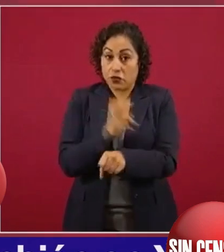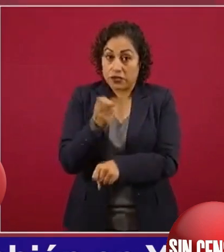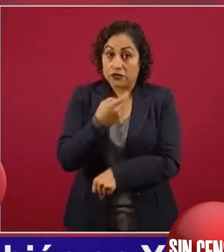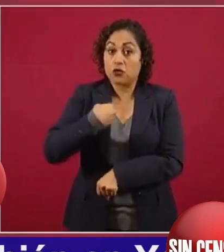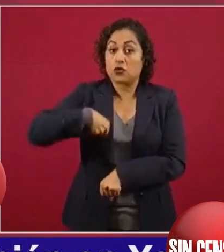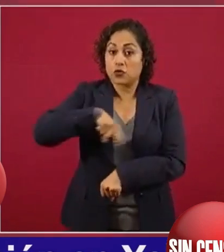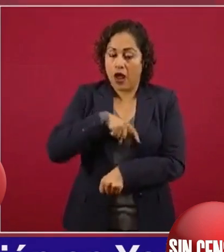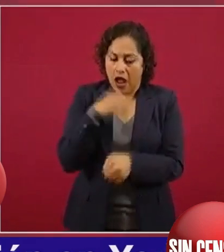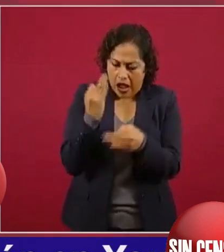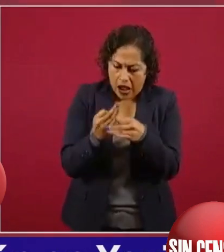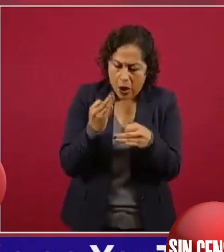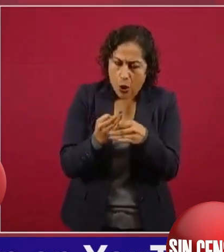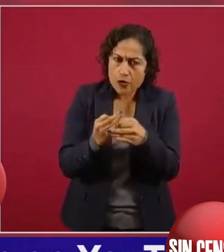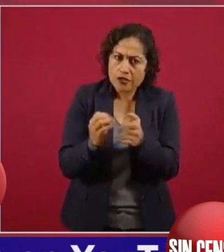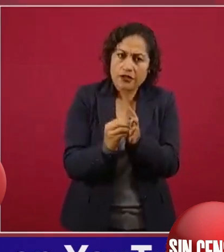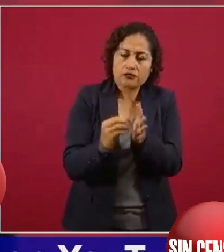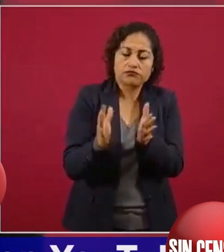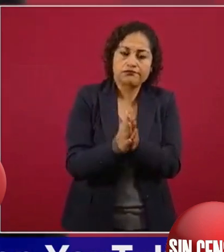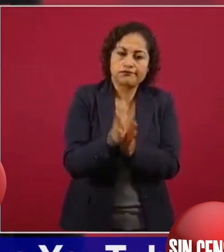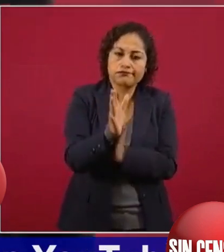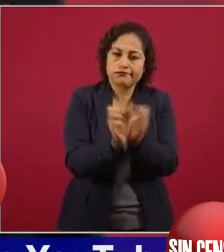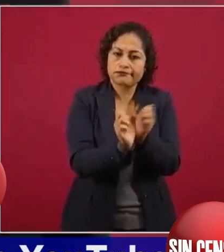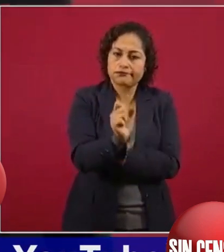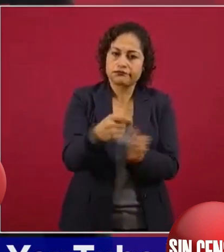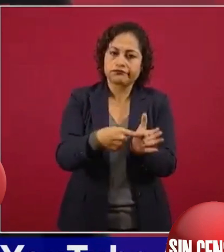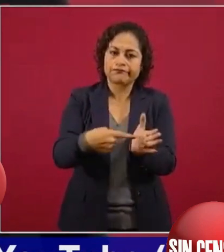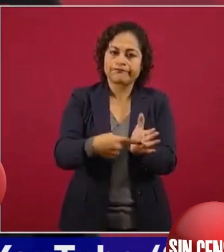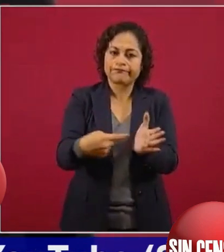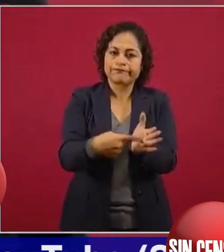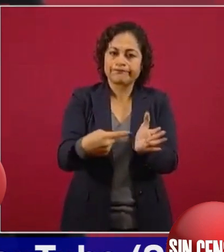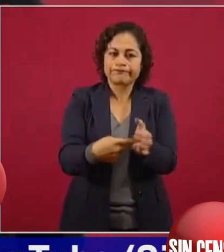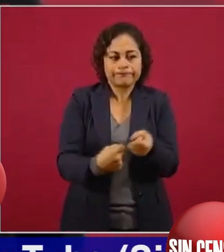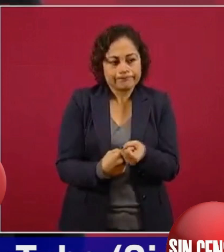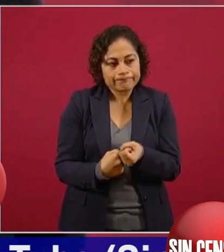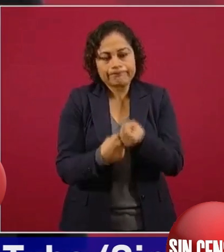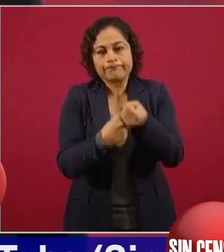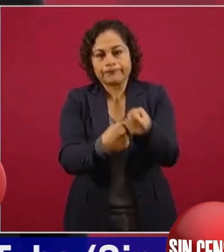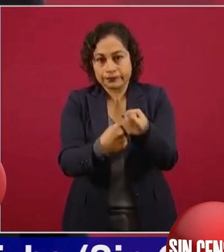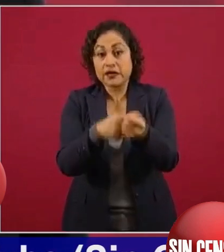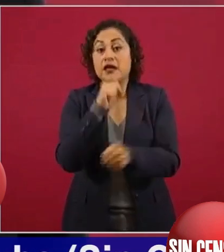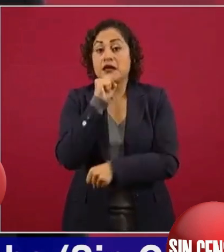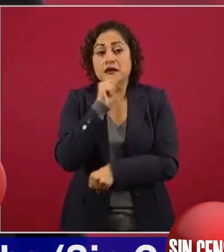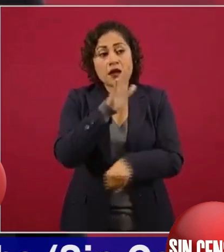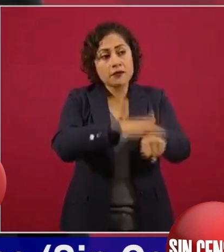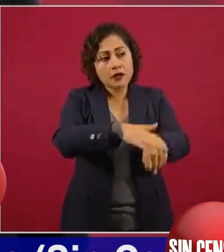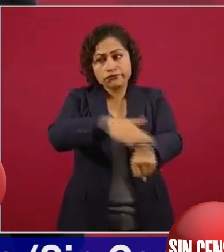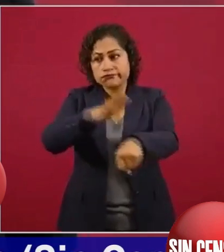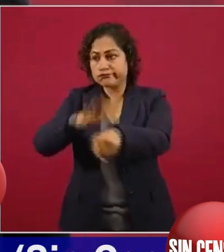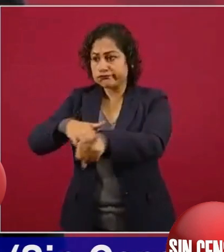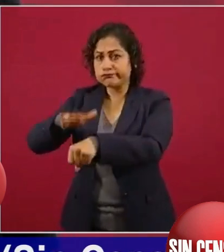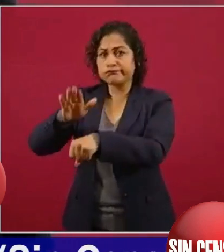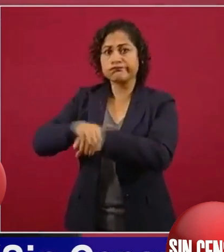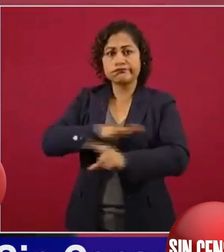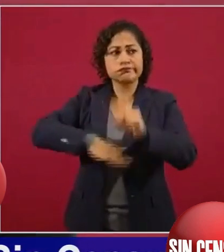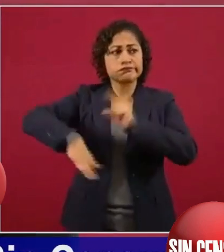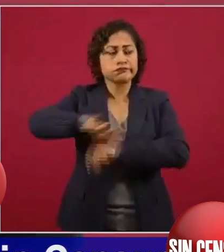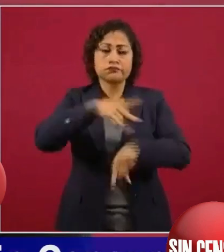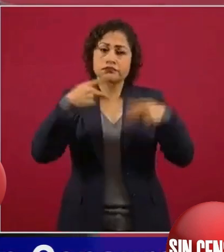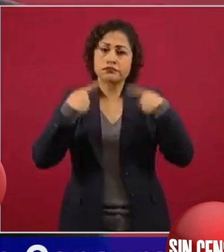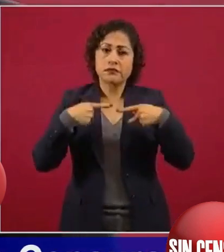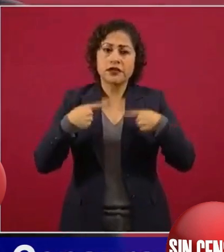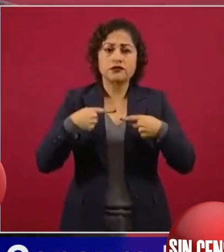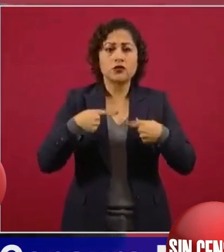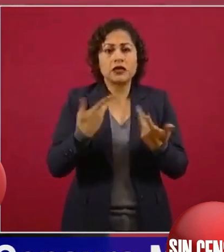una conciencia, una voluntad colectiva dispuesta a defender lo alcanzado,